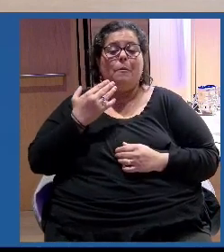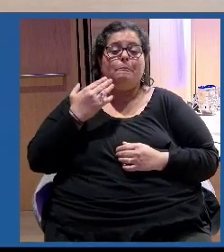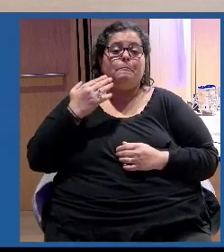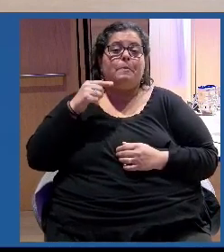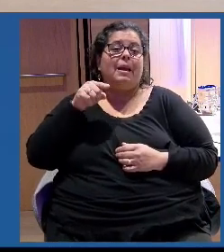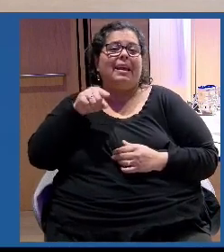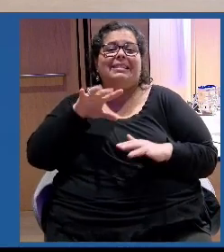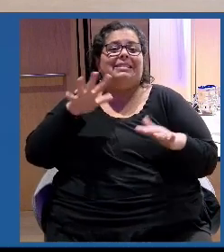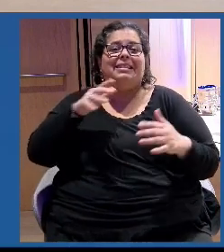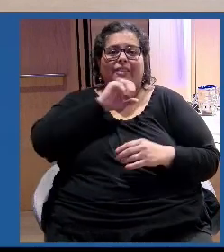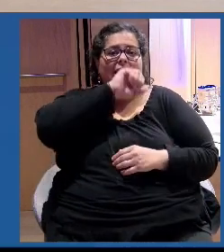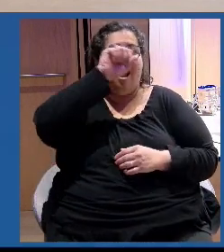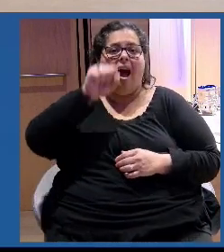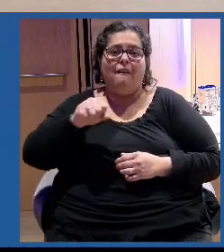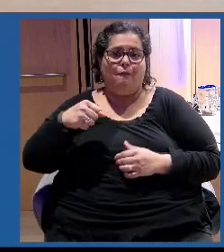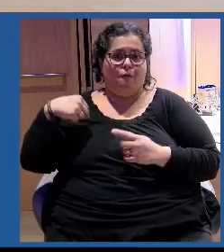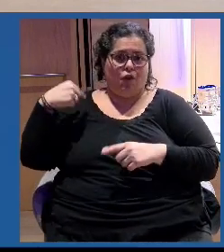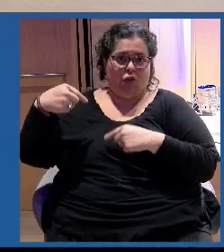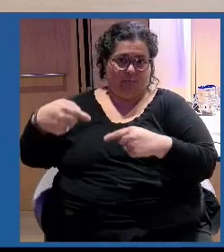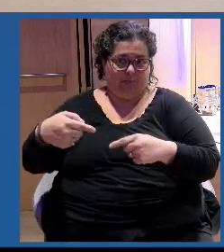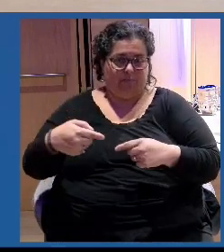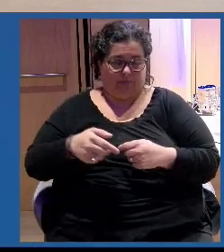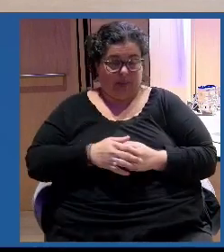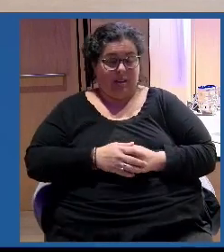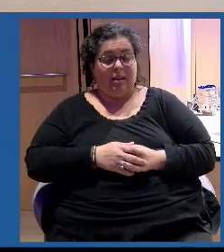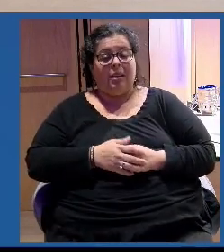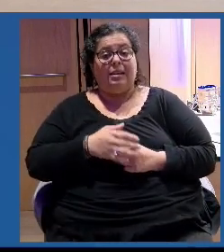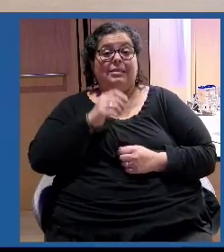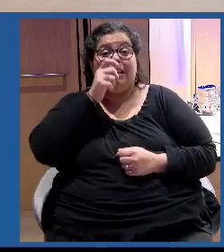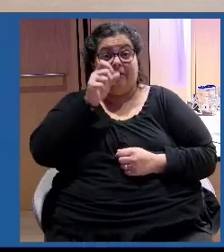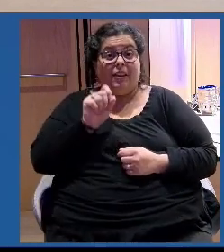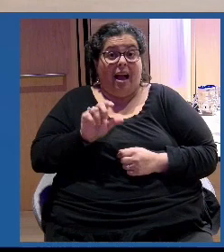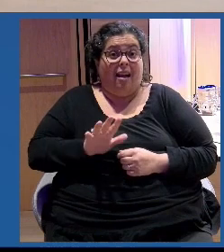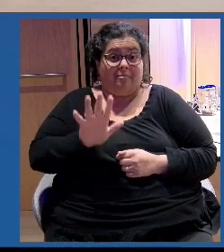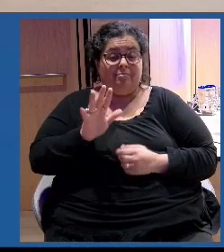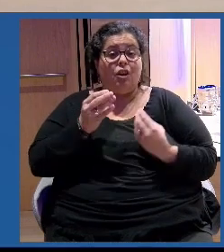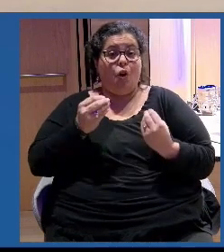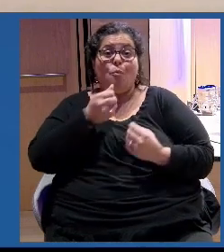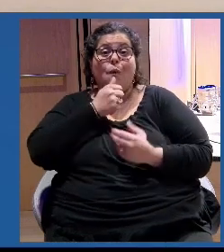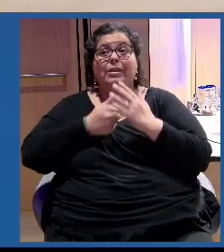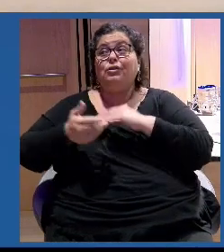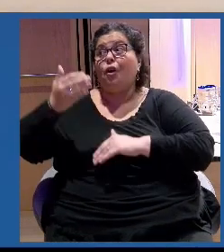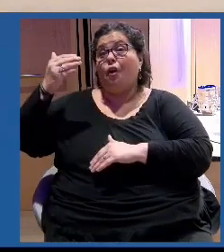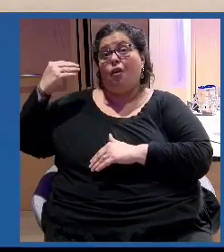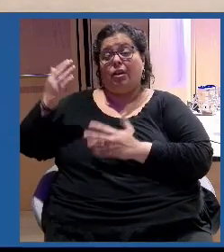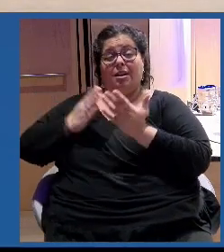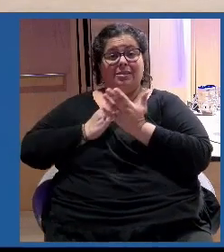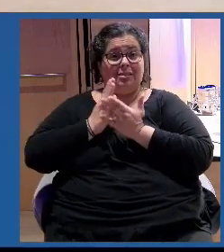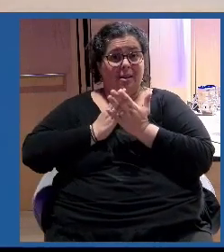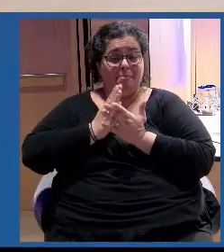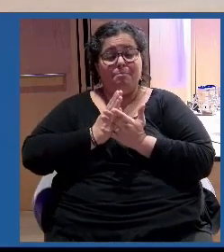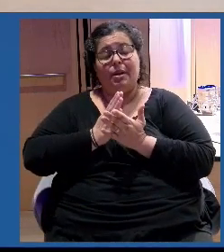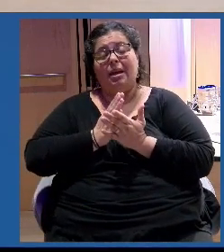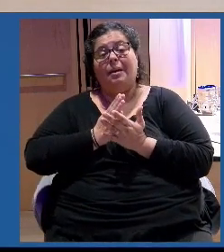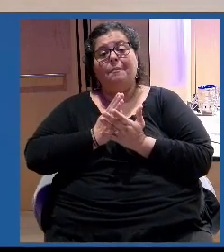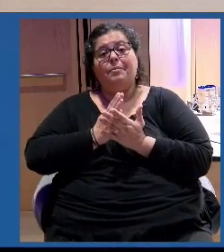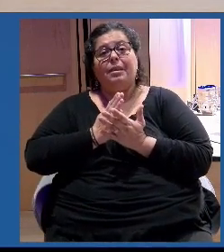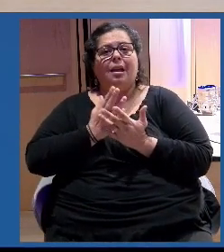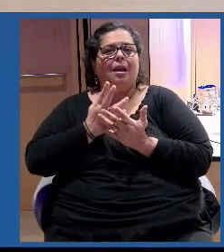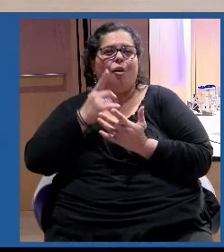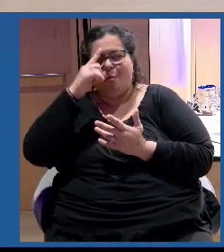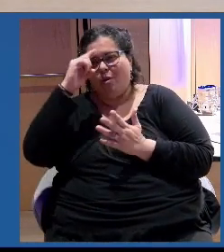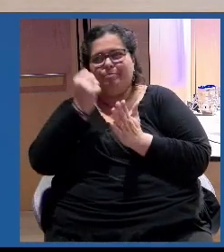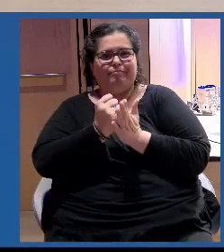de lo afro, empezar por esto, ¿sí? Que históricamente ha habido unos